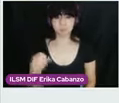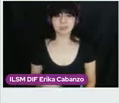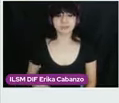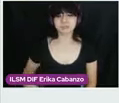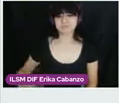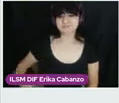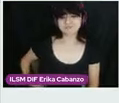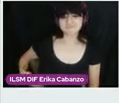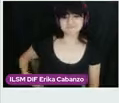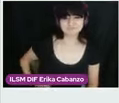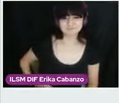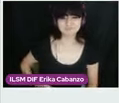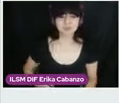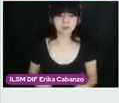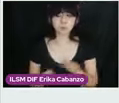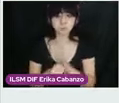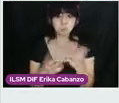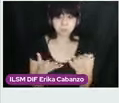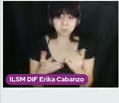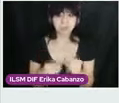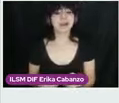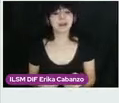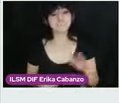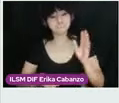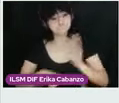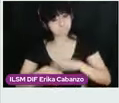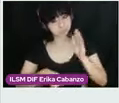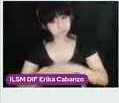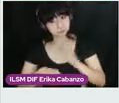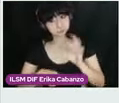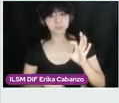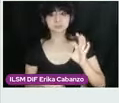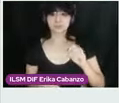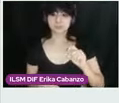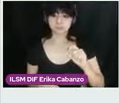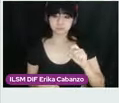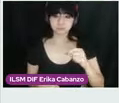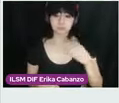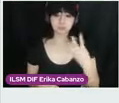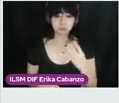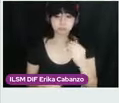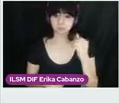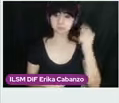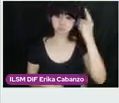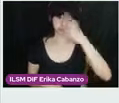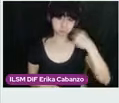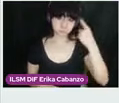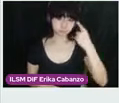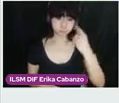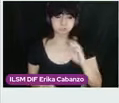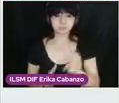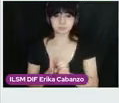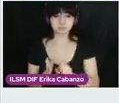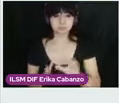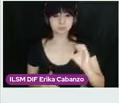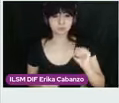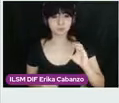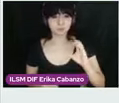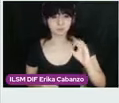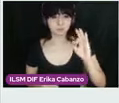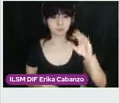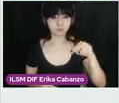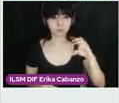más de 24 horas, ¿sí? Hay, como estábamos diciendo hace rato, hay acúfeno fisiológico, ese que es una